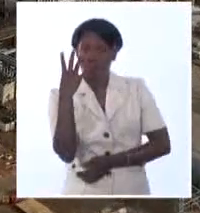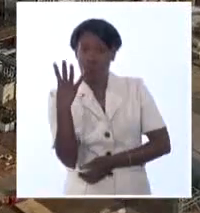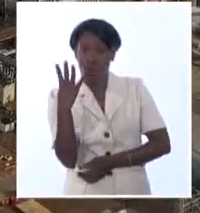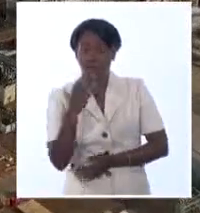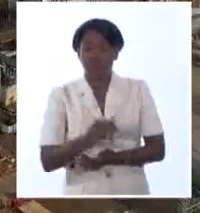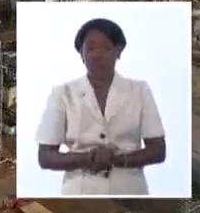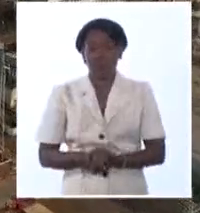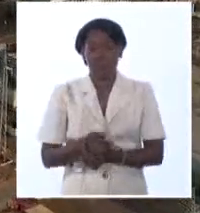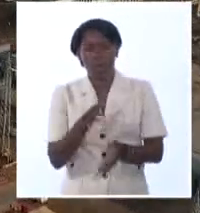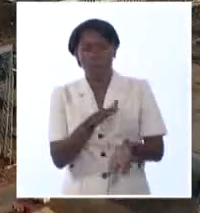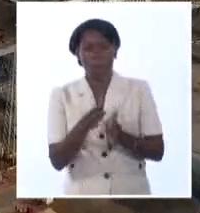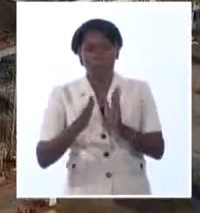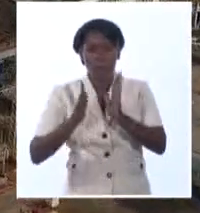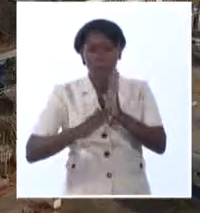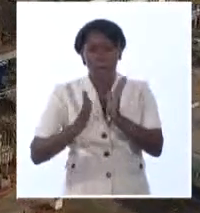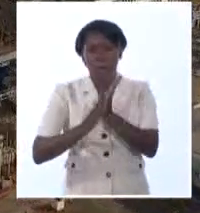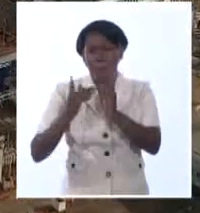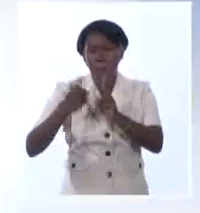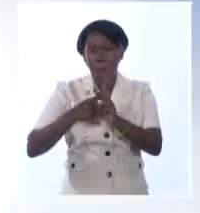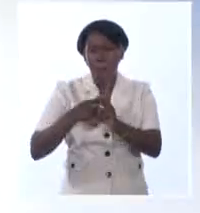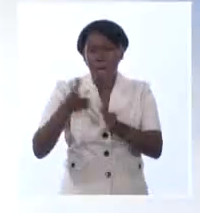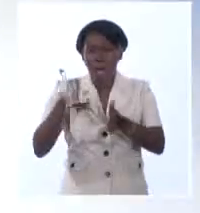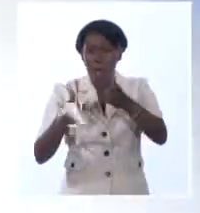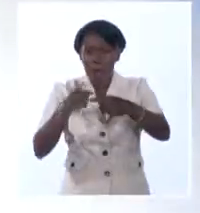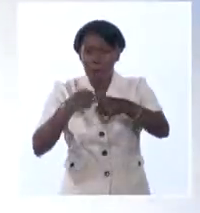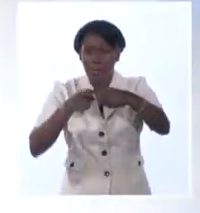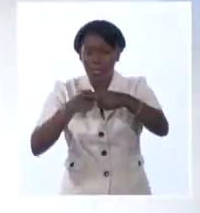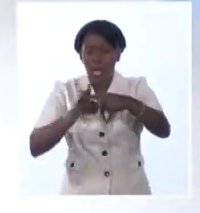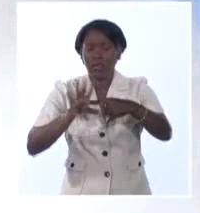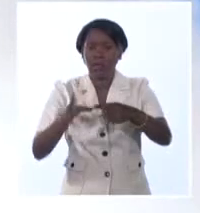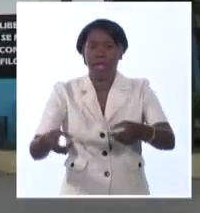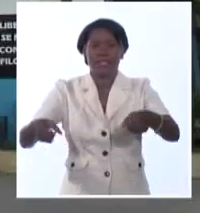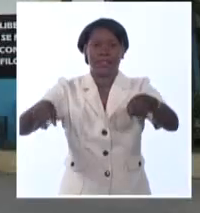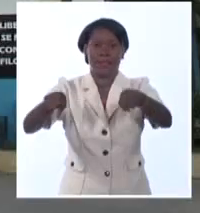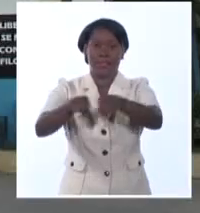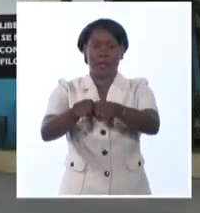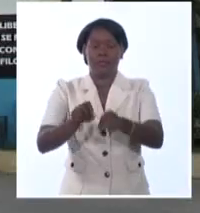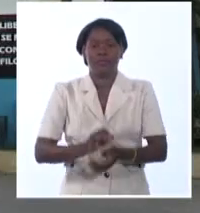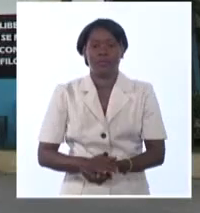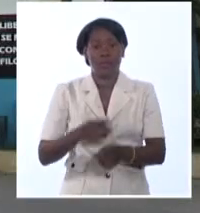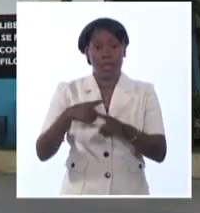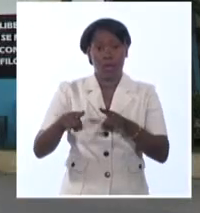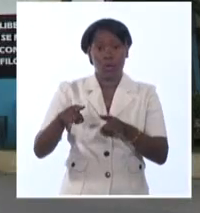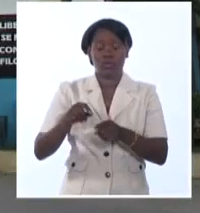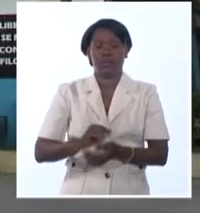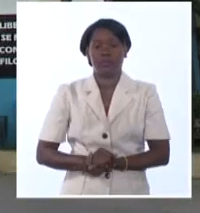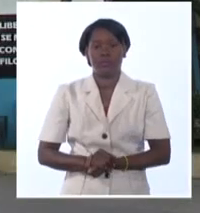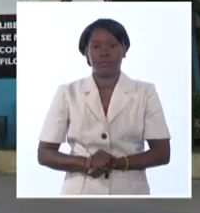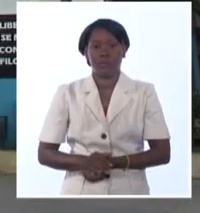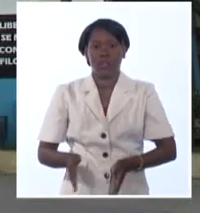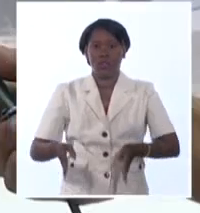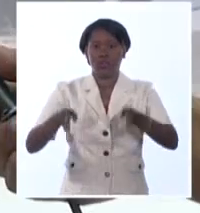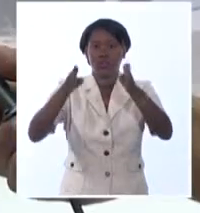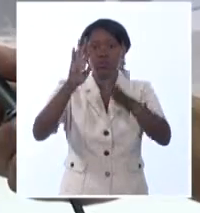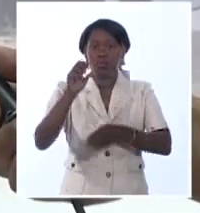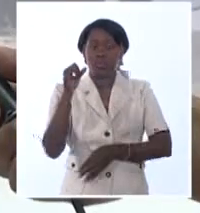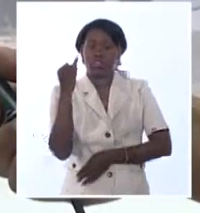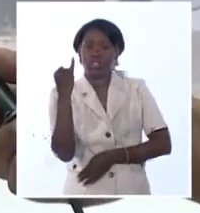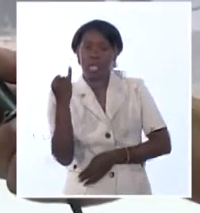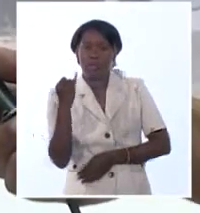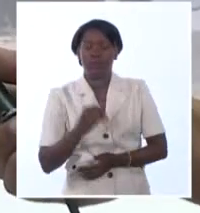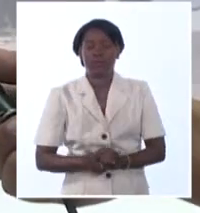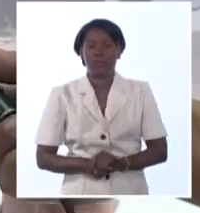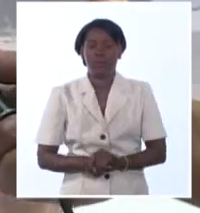mayo también se nos debe incorporar al sistema. Y ya la unidad número 6 de la termoeléctrica, Antonio Maceo de Renté, que para el mes de junio se nos debe incorporar